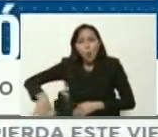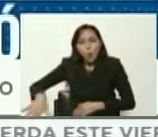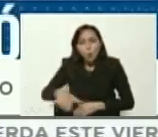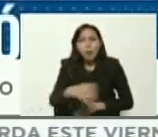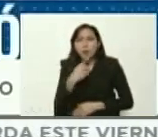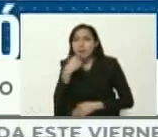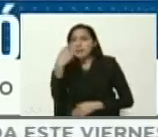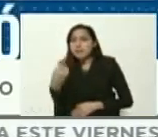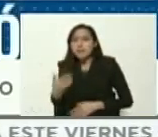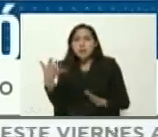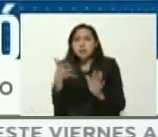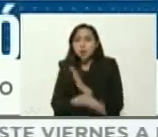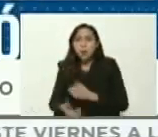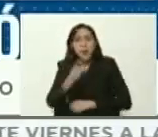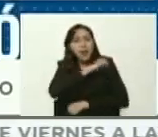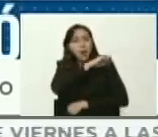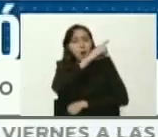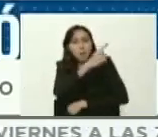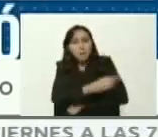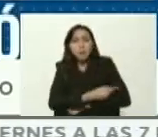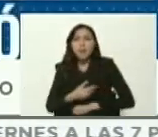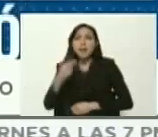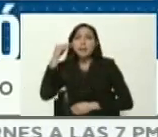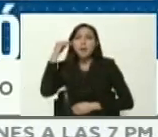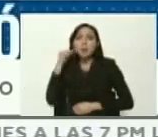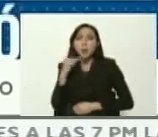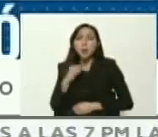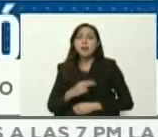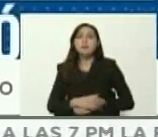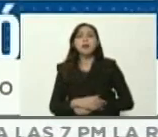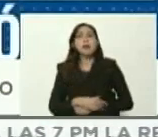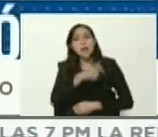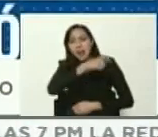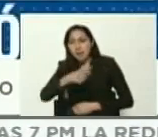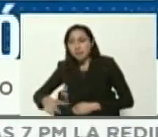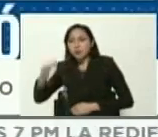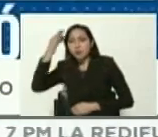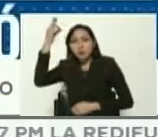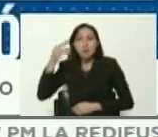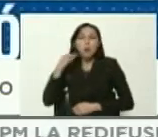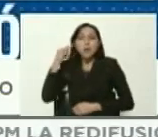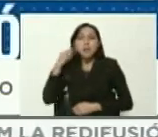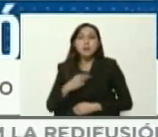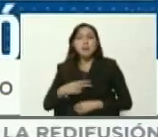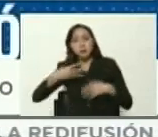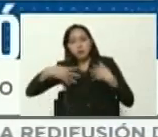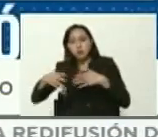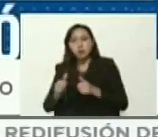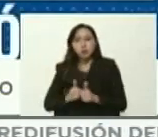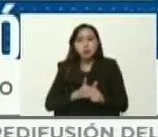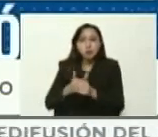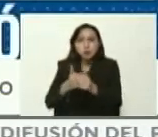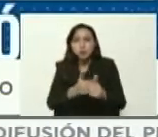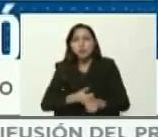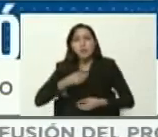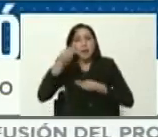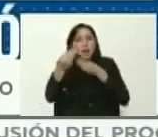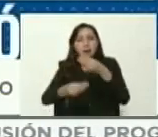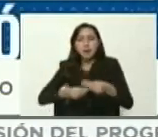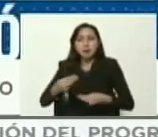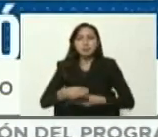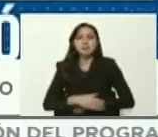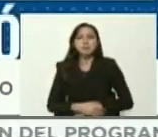decir, los poderes creadores de Bolívar y el bolivarianismo. Los poderes creadores del